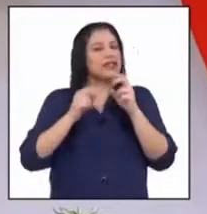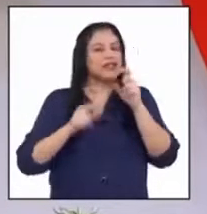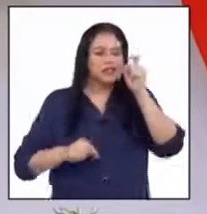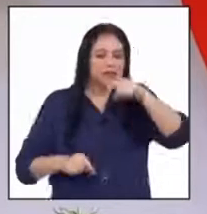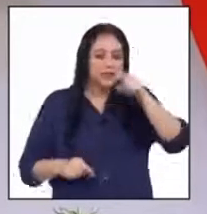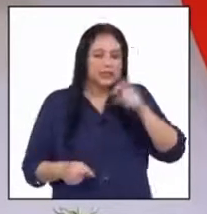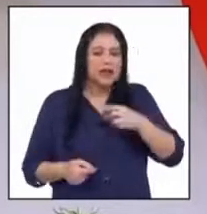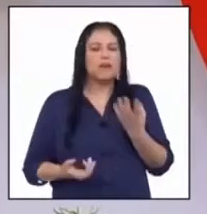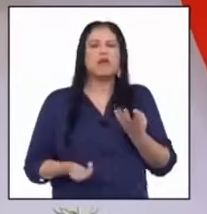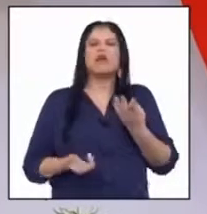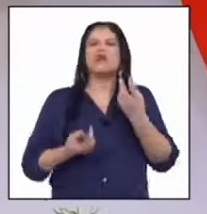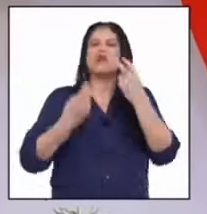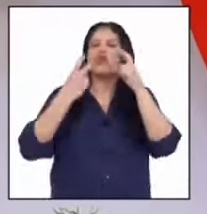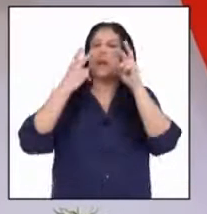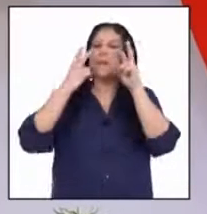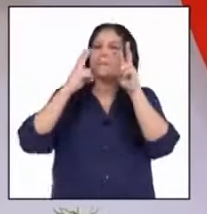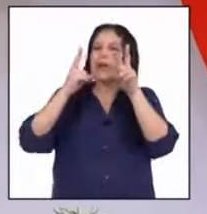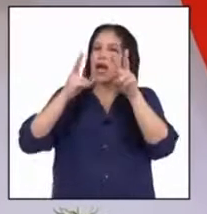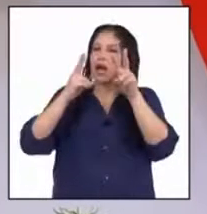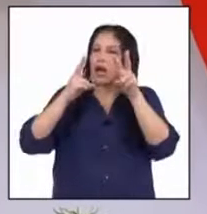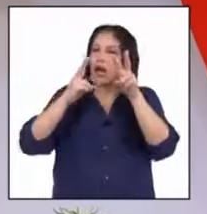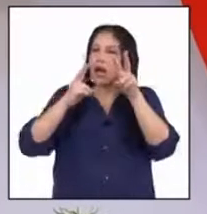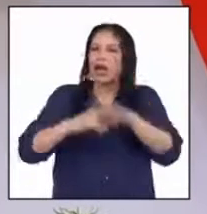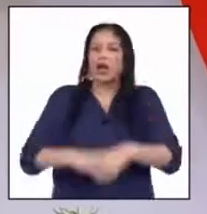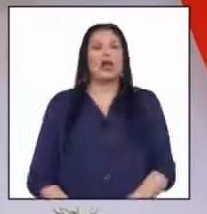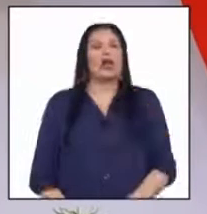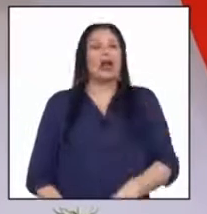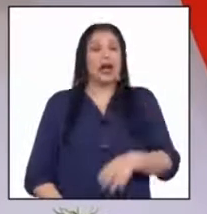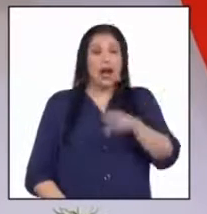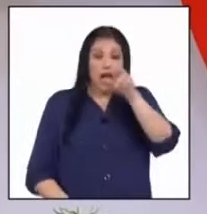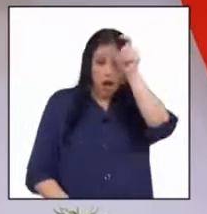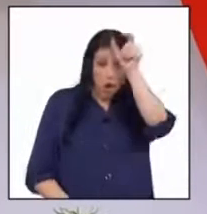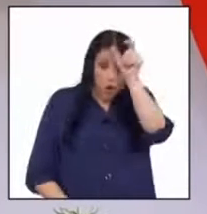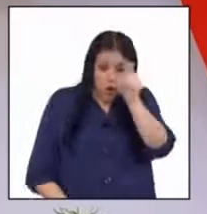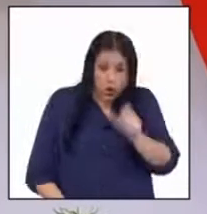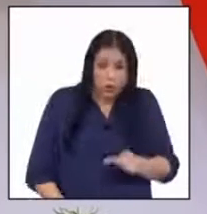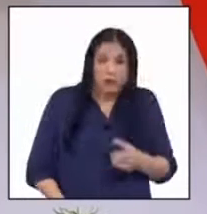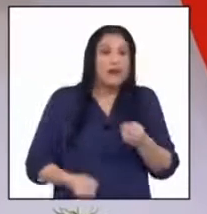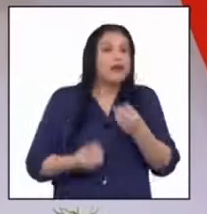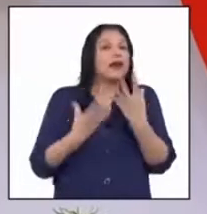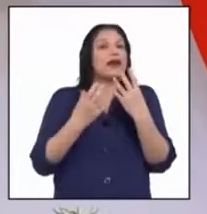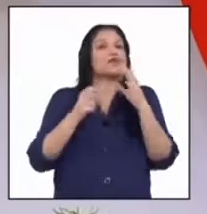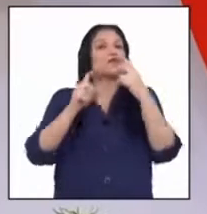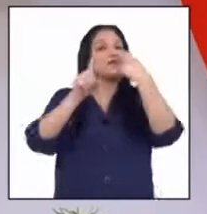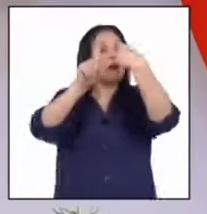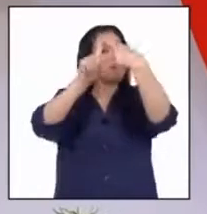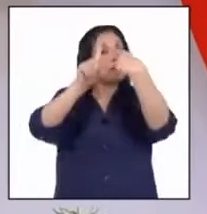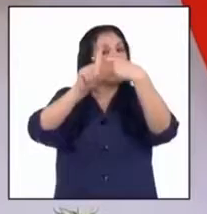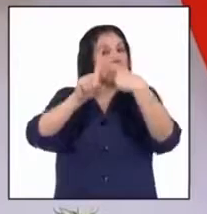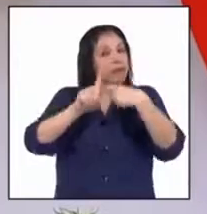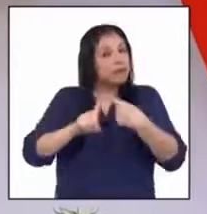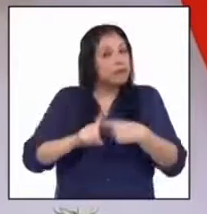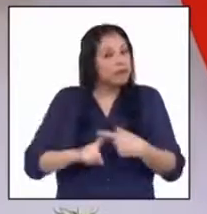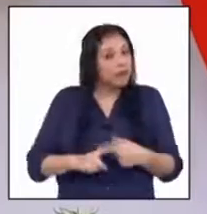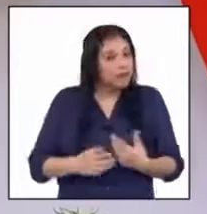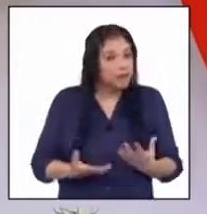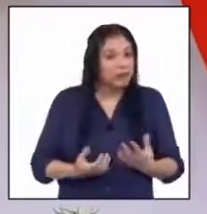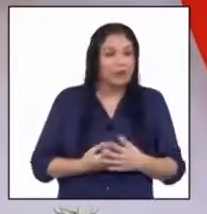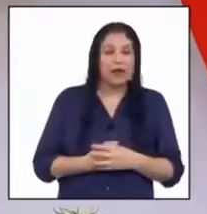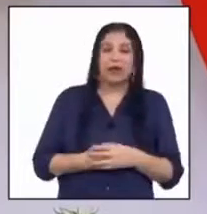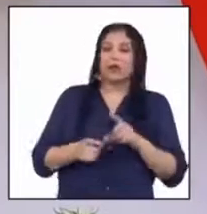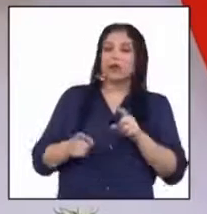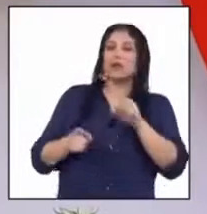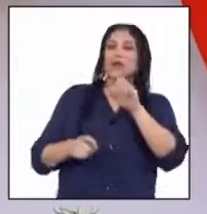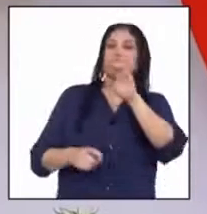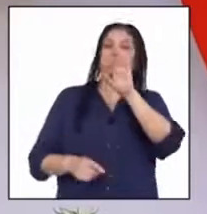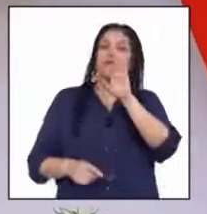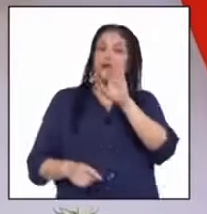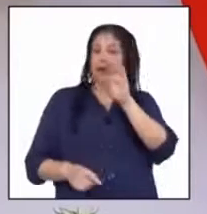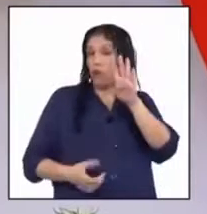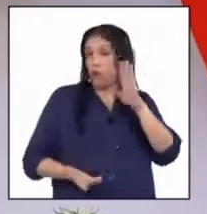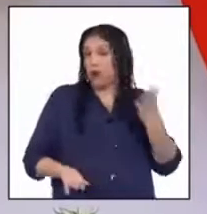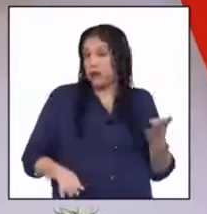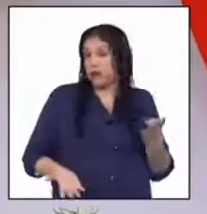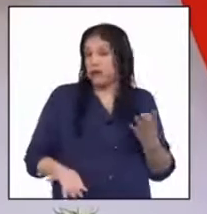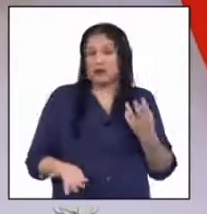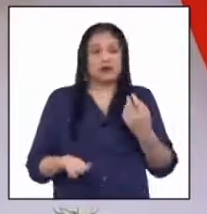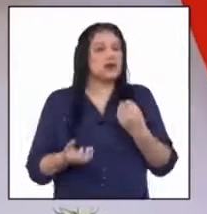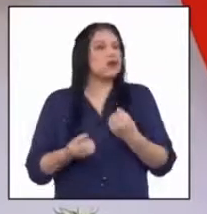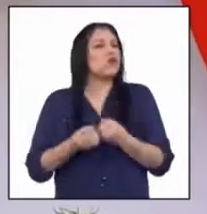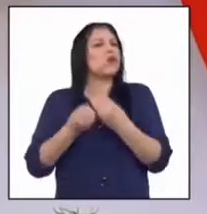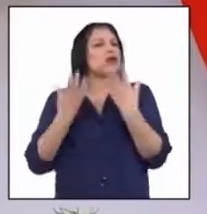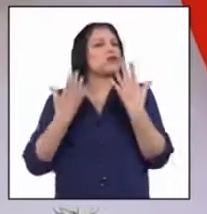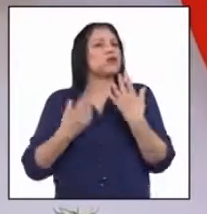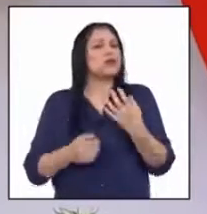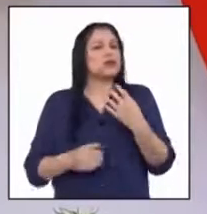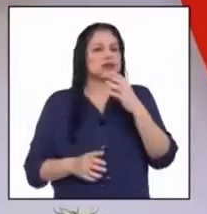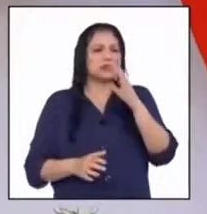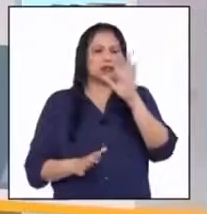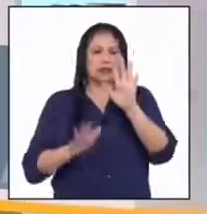columna de la frecuencia absoluta acumulada e identificar la frecuencia absoluta acumulada sub 4, que equivale en este caso